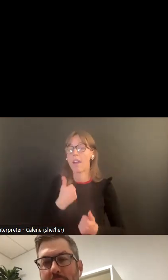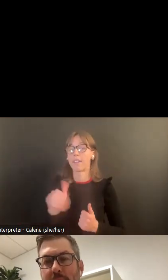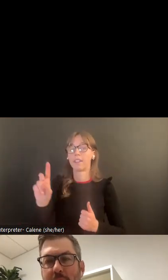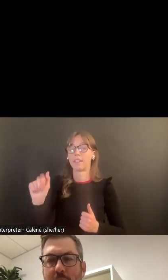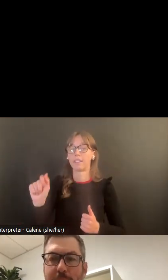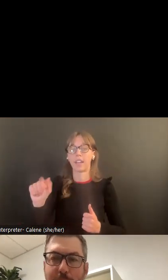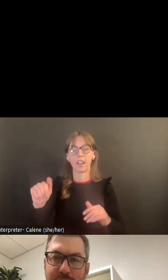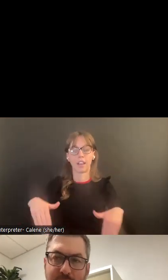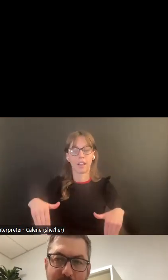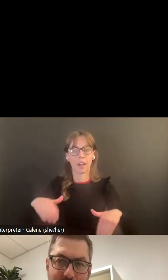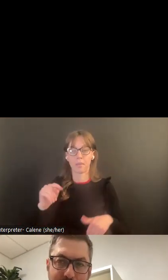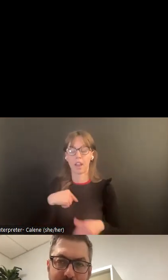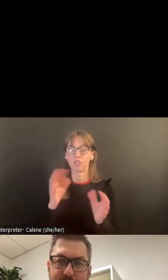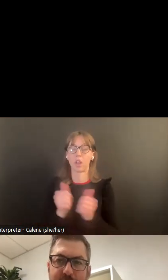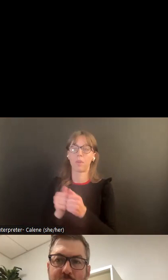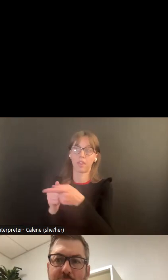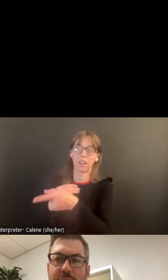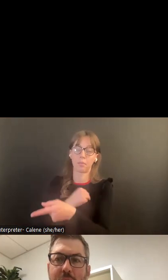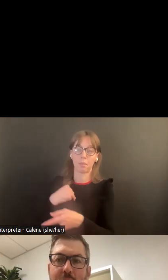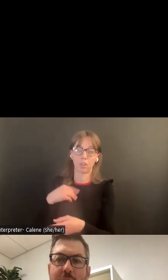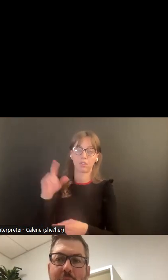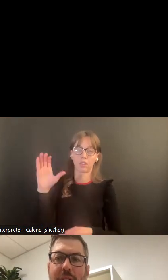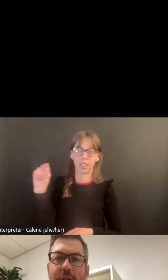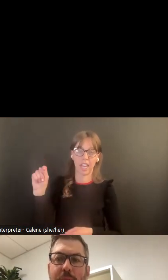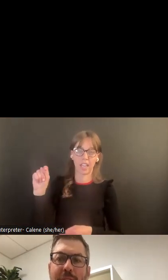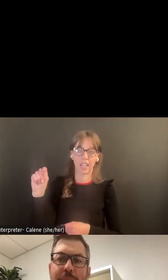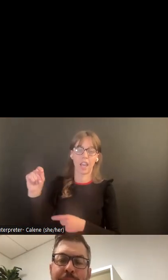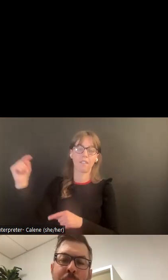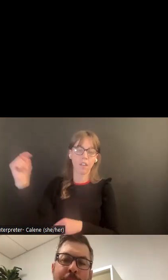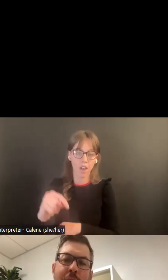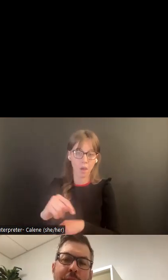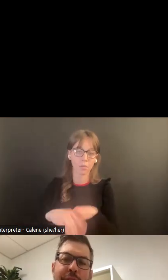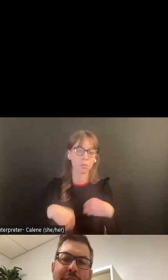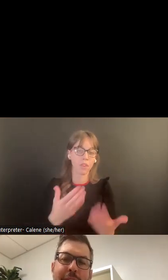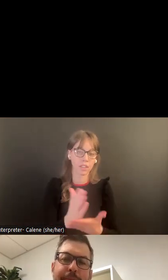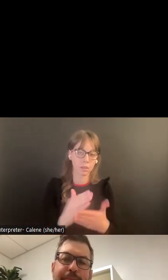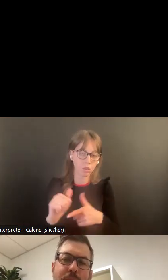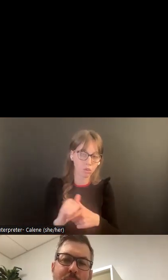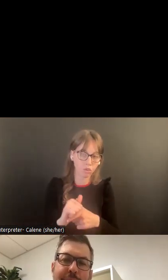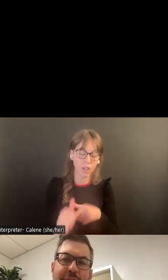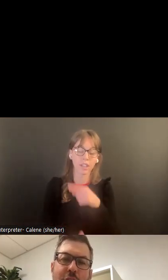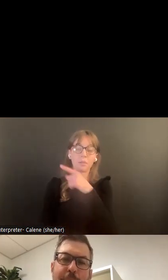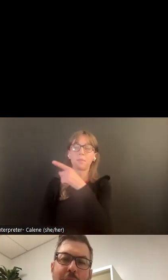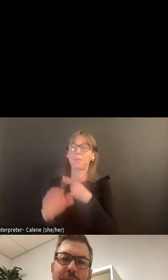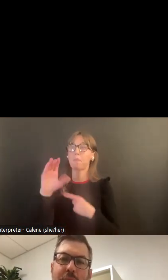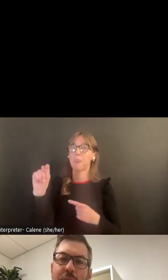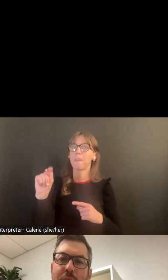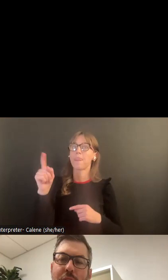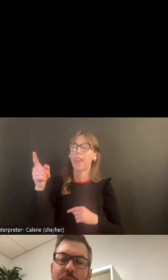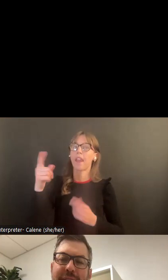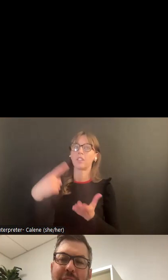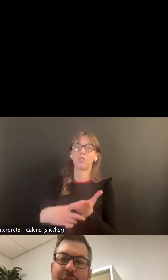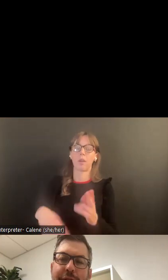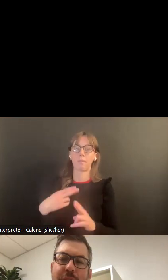entonces en sí yo sé que no tienen data de esto pero cuando yo hablo con en sí el meditador de Connecticut de esto